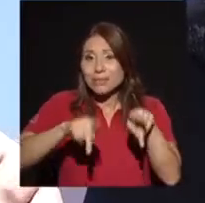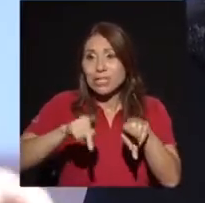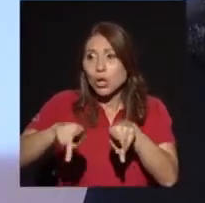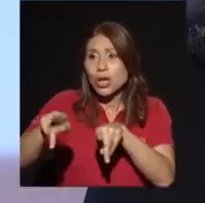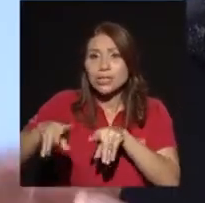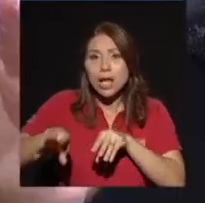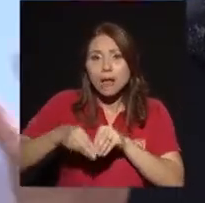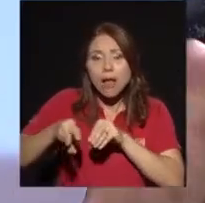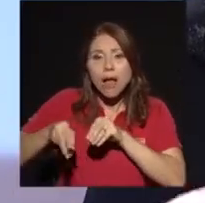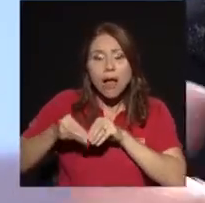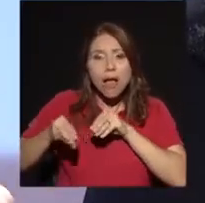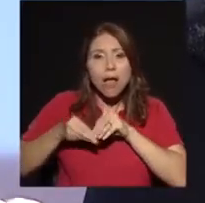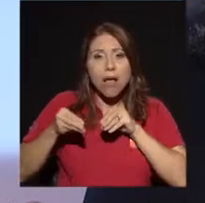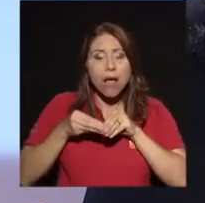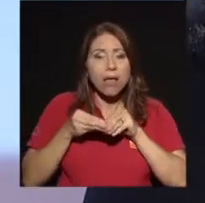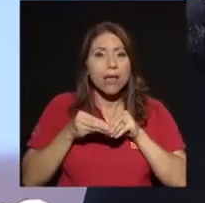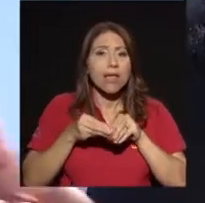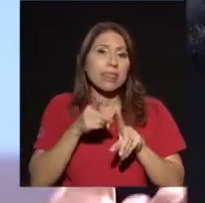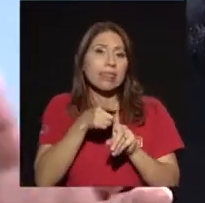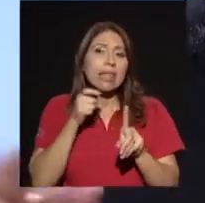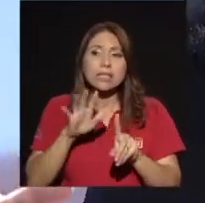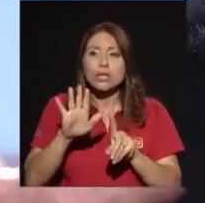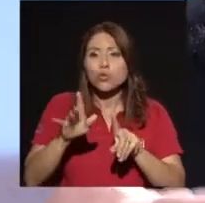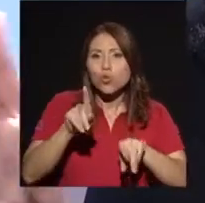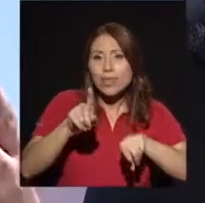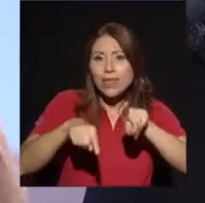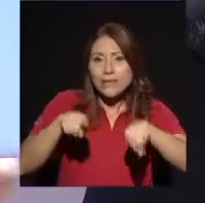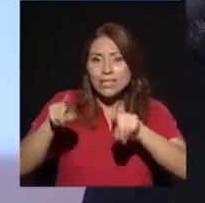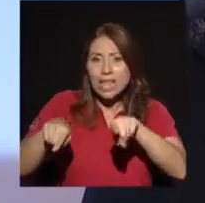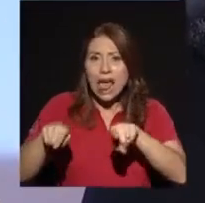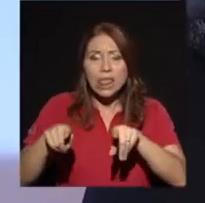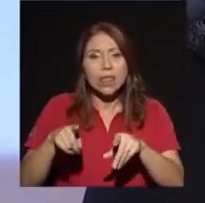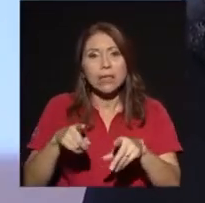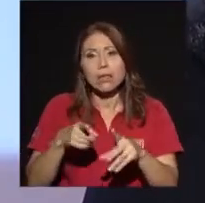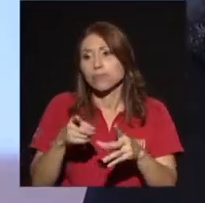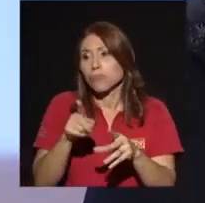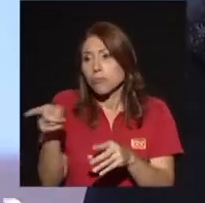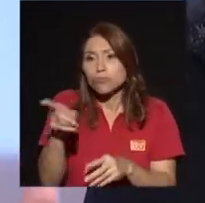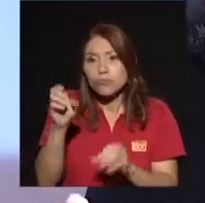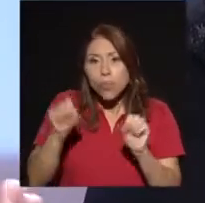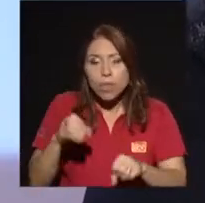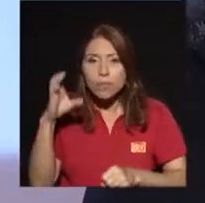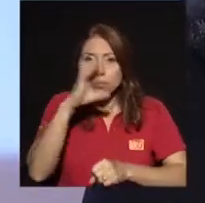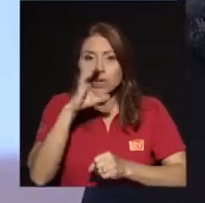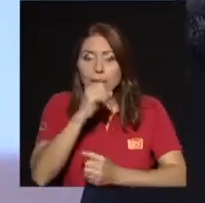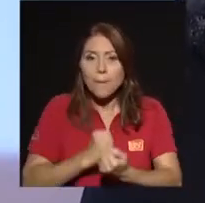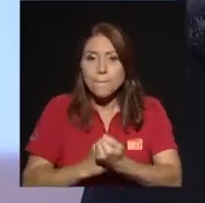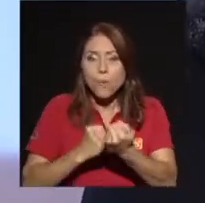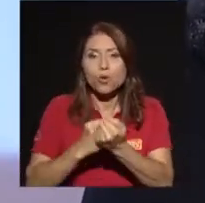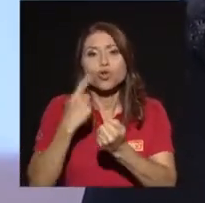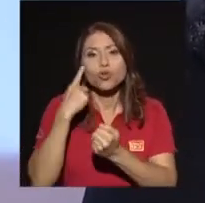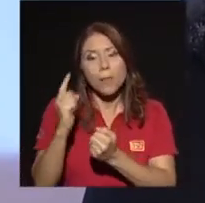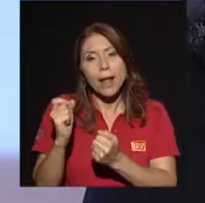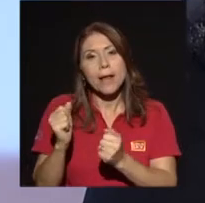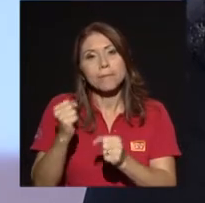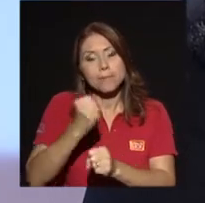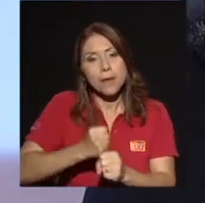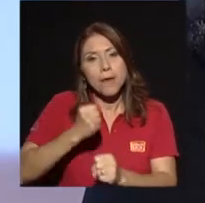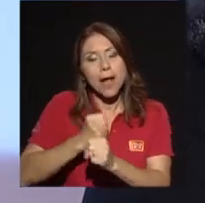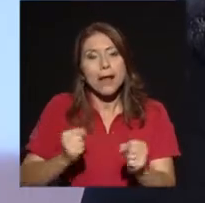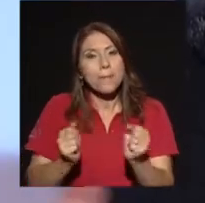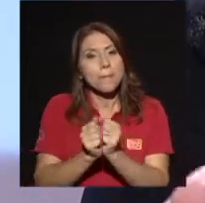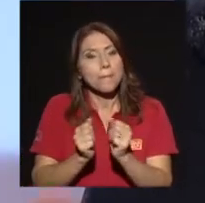ido aportando desde su diversidad y desde los sectores en los que pueden buscar apoyos para poder ir trabajando